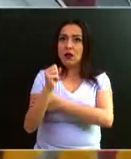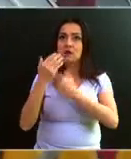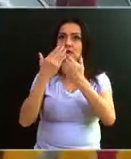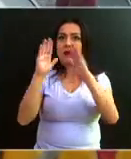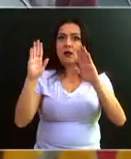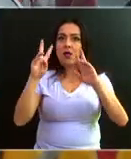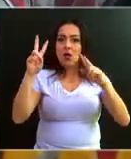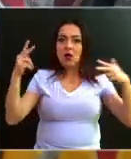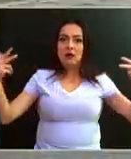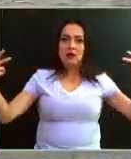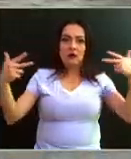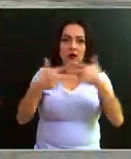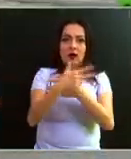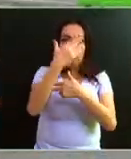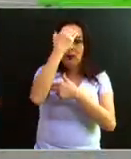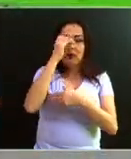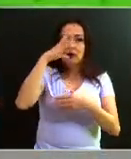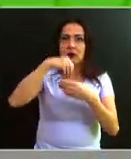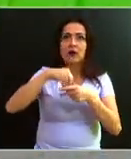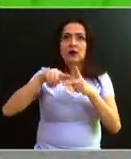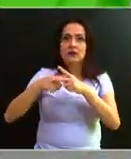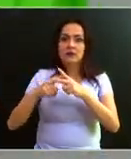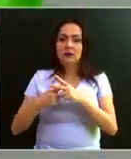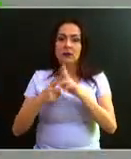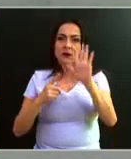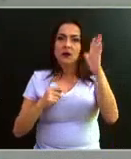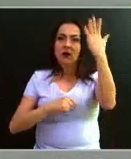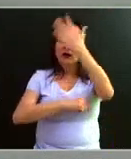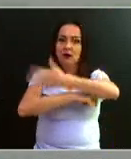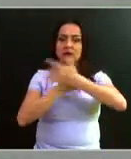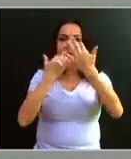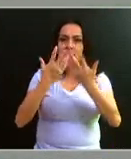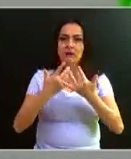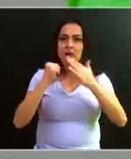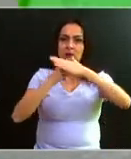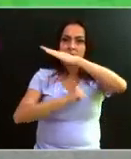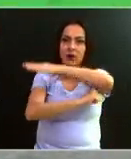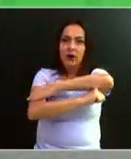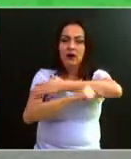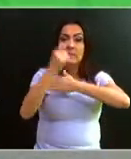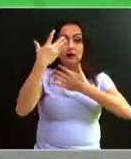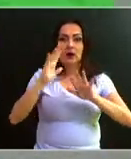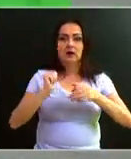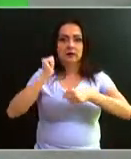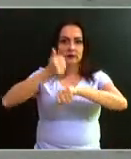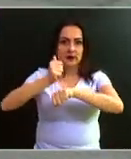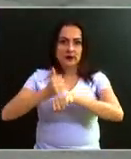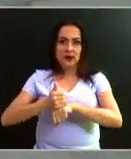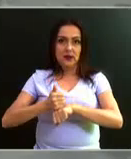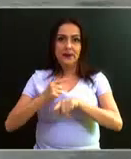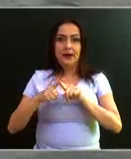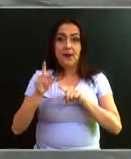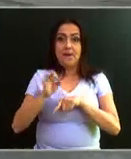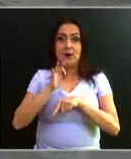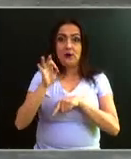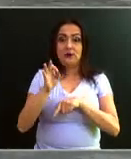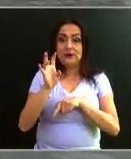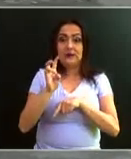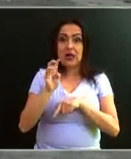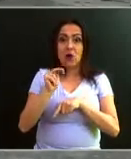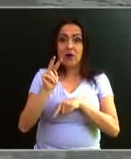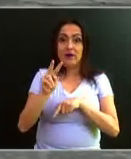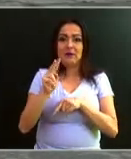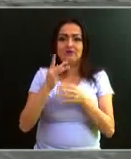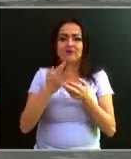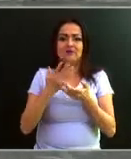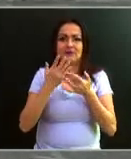en ambos sentidos, ya que intervinieron la estructura y en 5 días se espera que los puentes modulares estén instalados. Para el próximo 7 de noviembre se